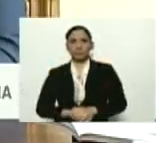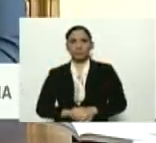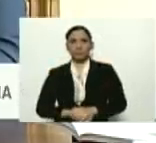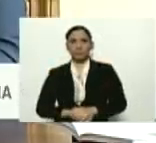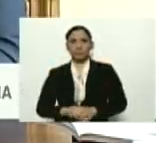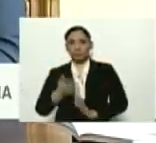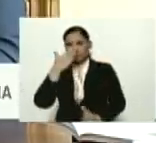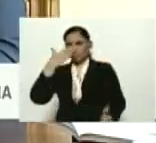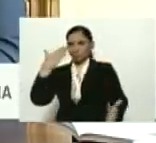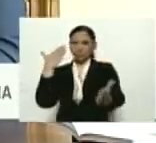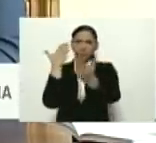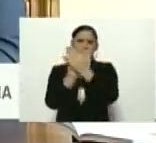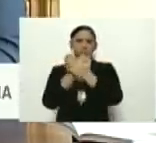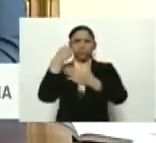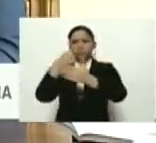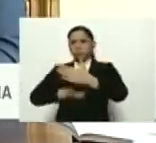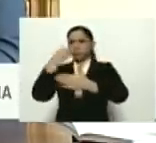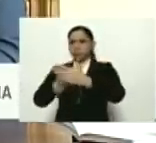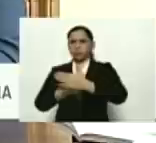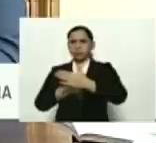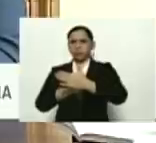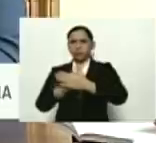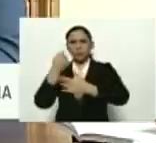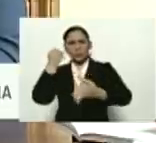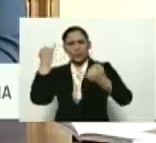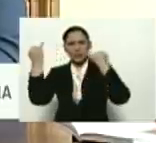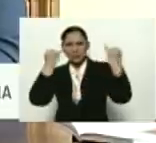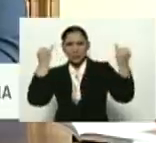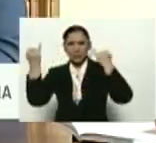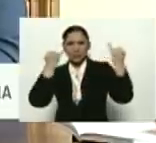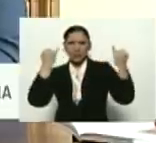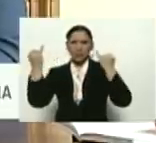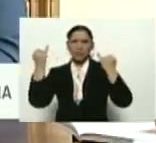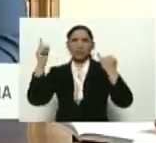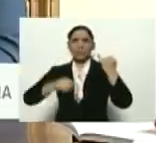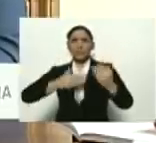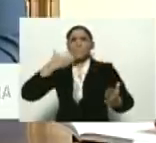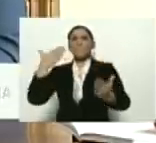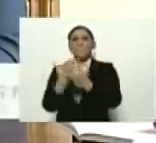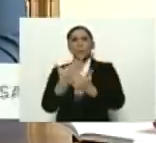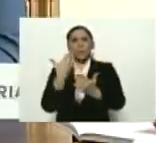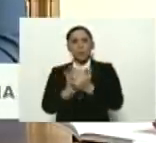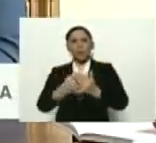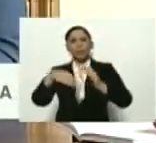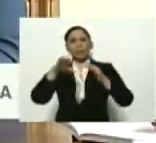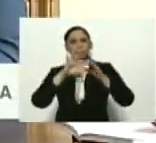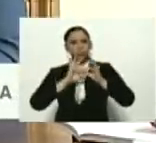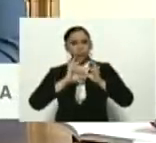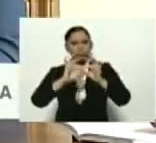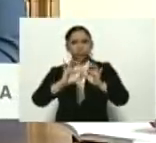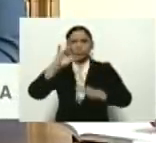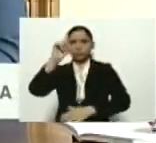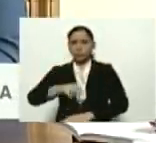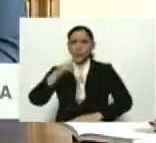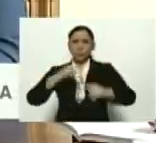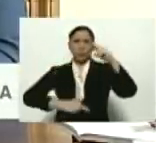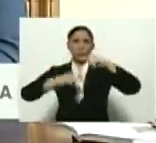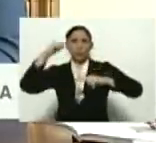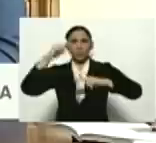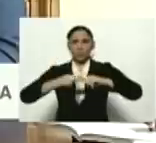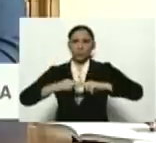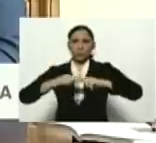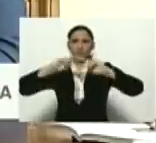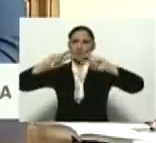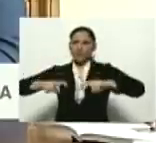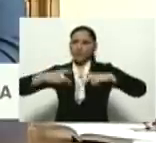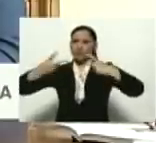ponerse al frente de la batalla de ideas, de la batalla ideológica, de las propuestas concretas y de la construcción del